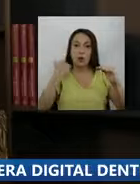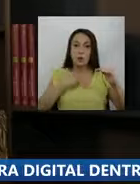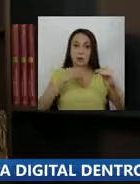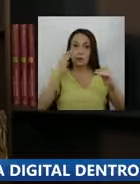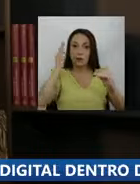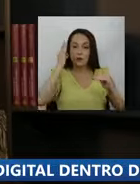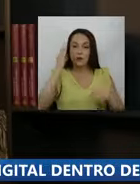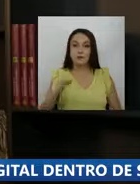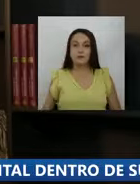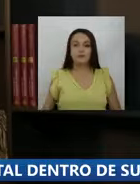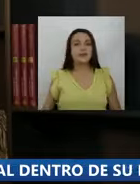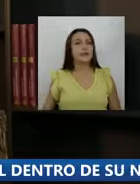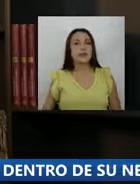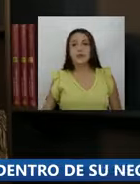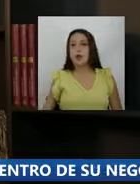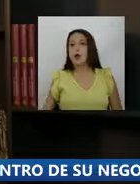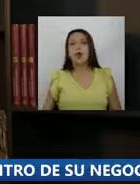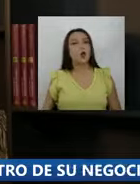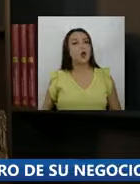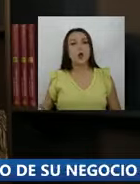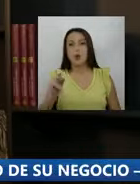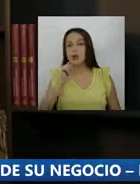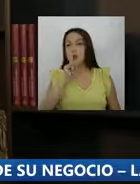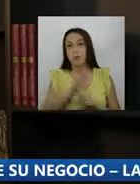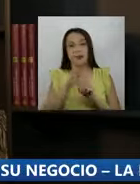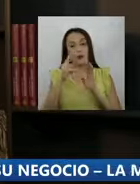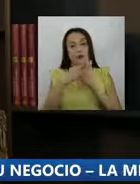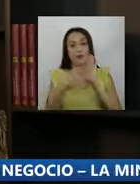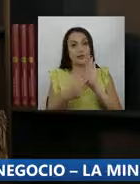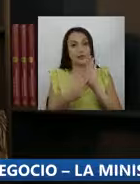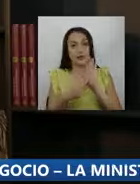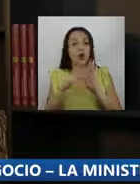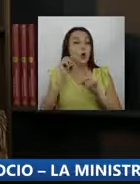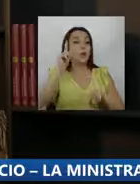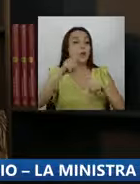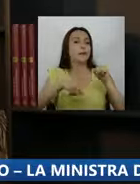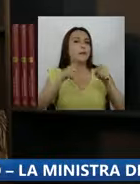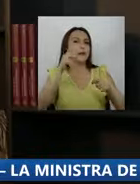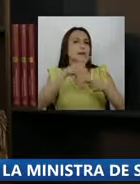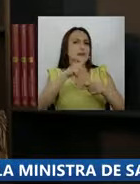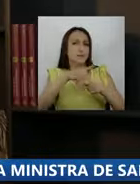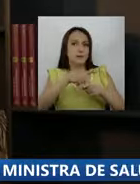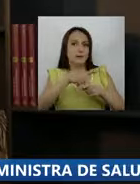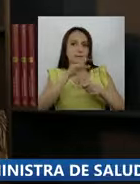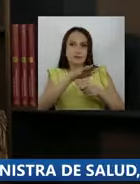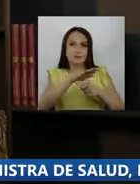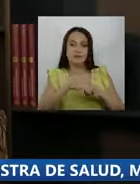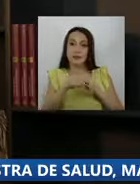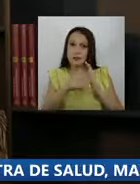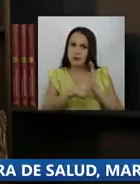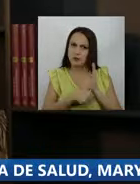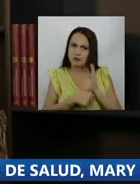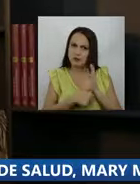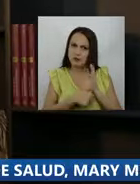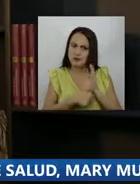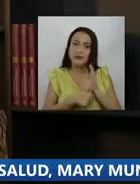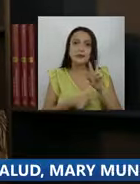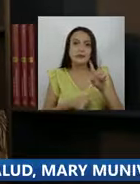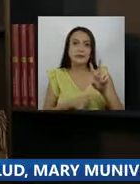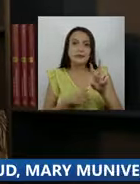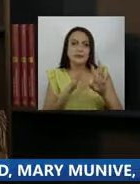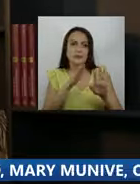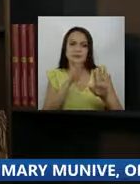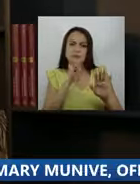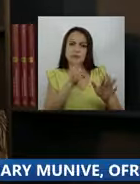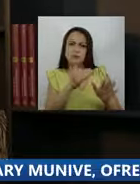determinó que no cumplían con los requisitos y que no podían participar en la contienda electoral. El presidente de esta agrupación, don